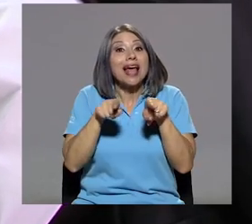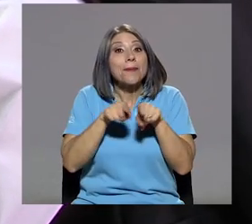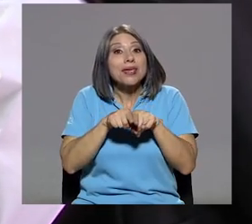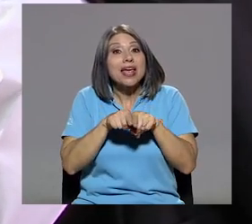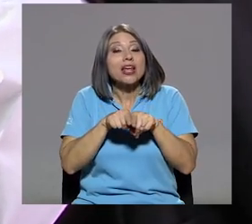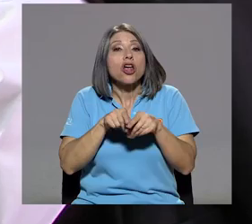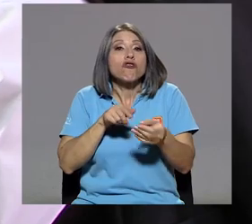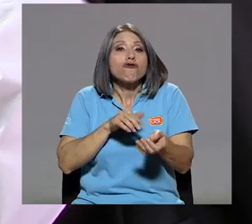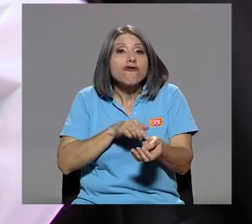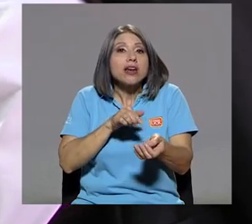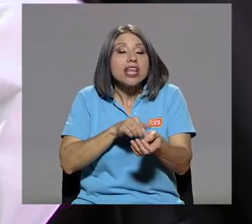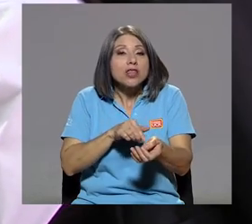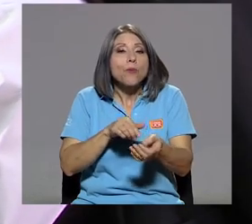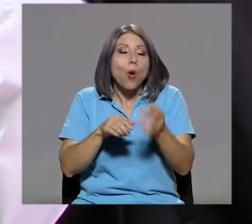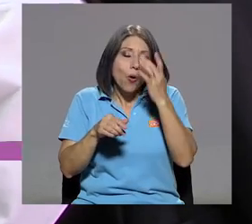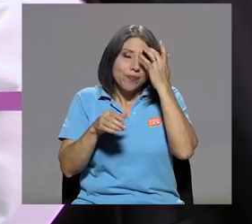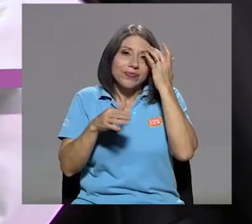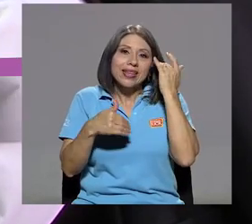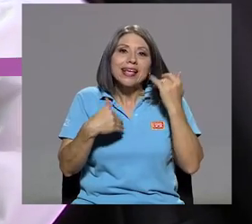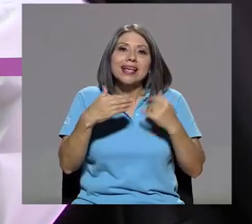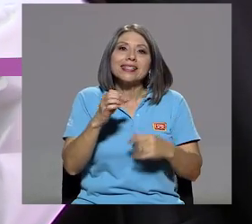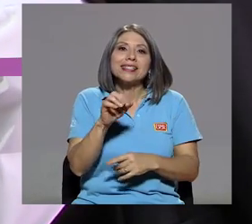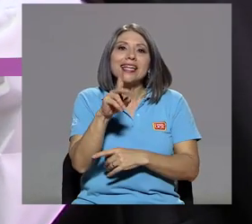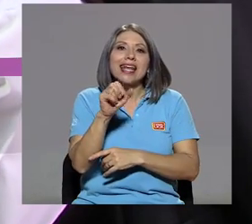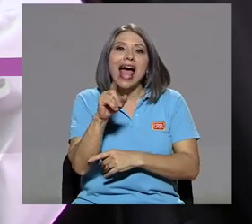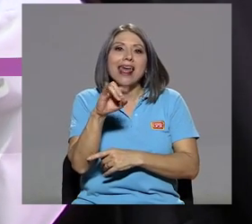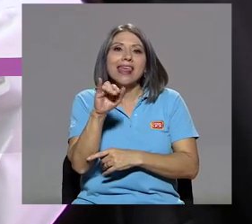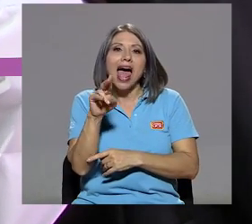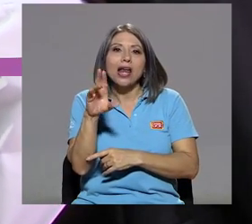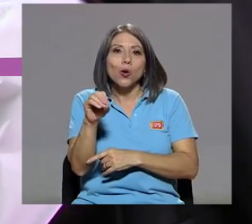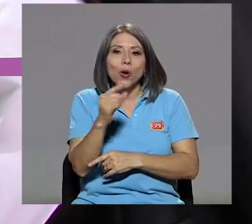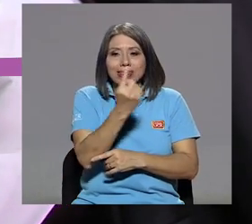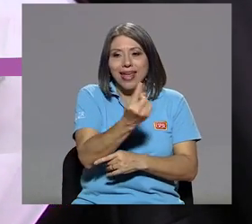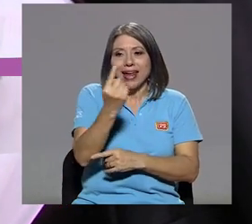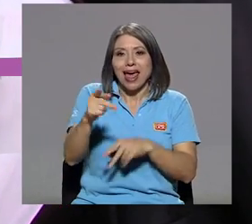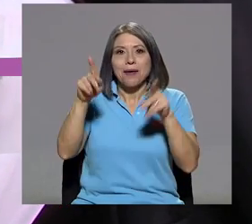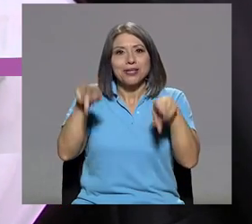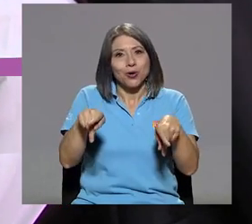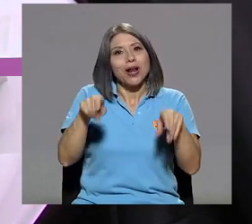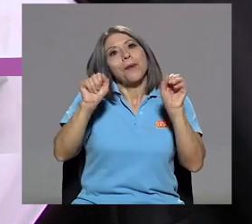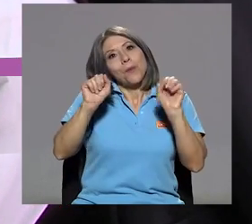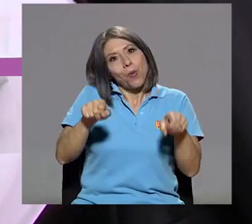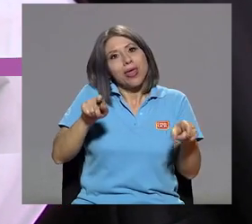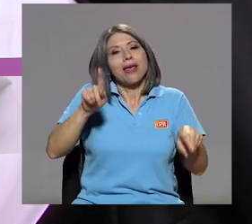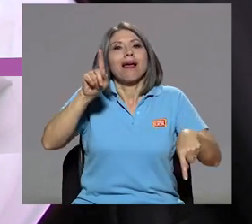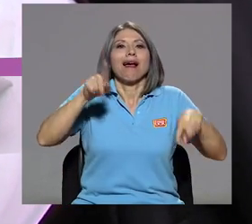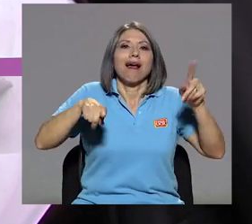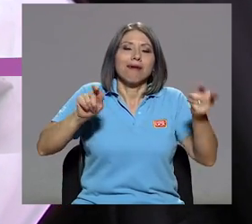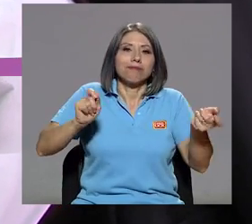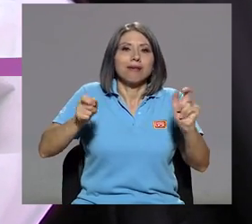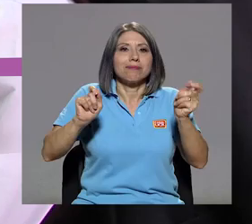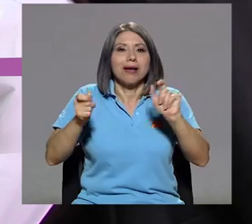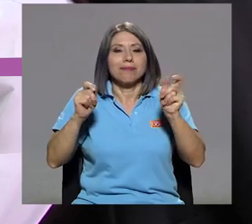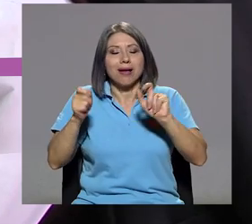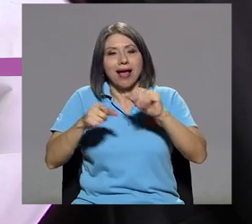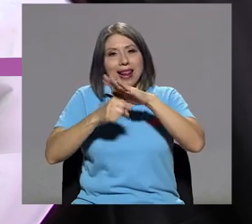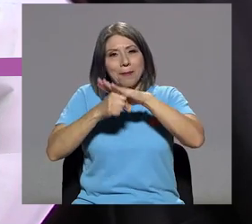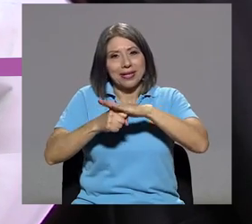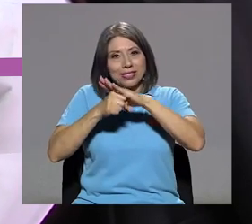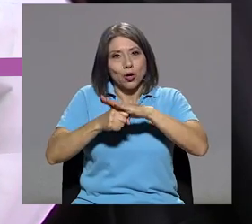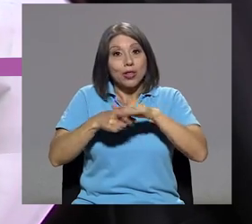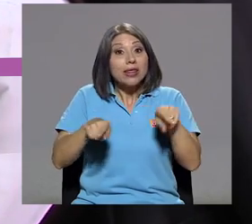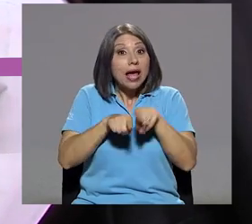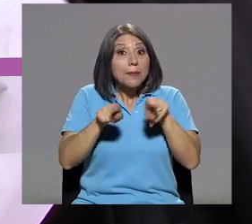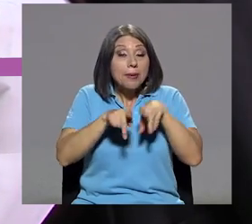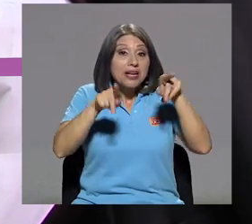cada persona hace que la presión se modifique, si es en la mañana, si es en la tarde, depende de algunos, alguna gente le afecta